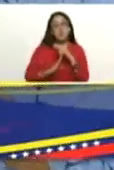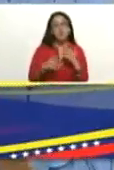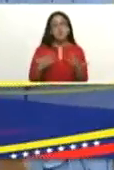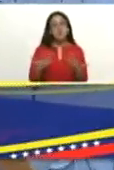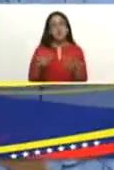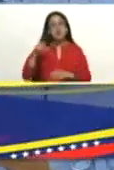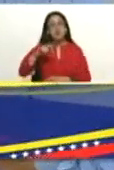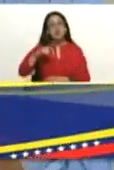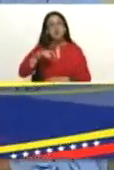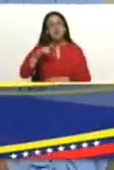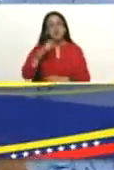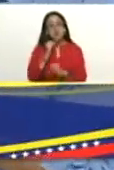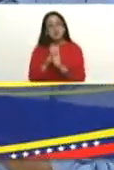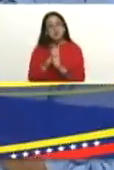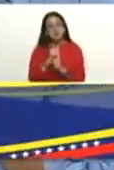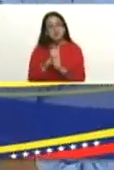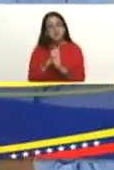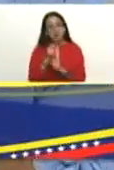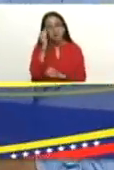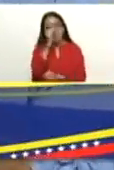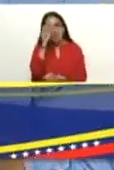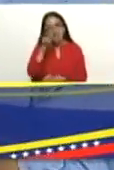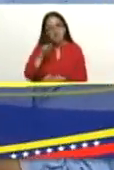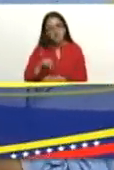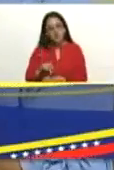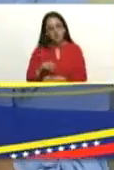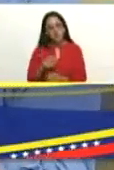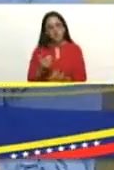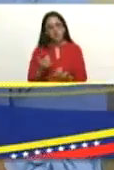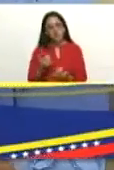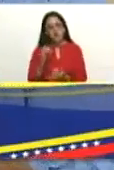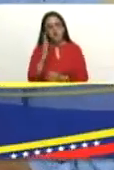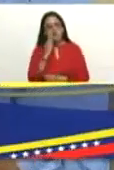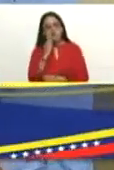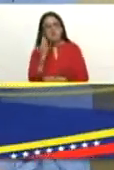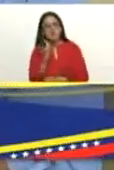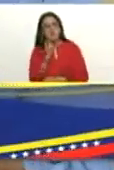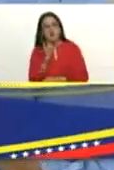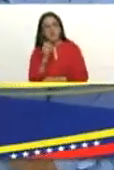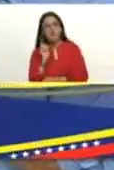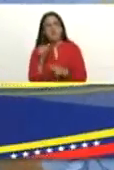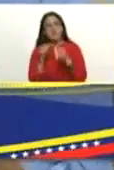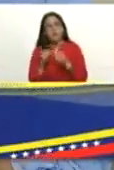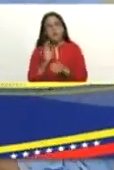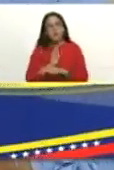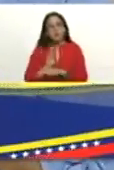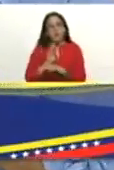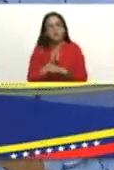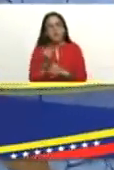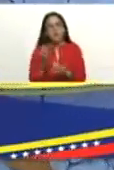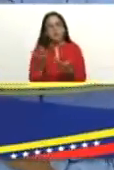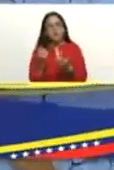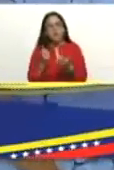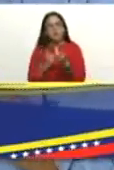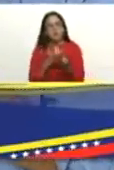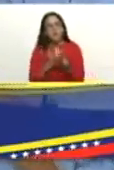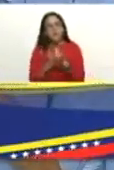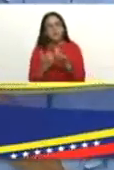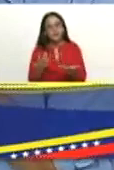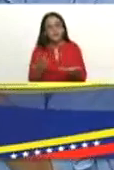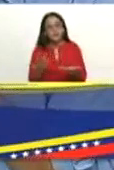que los que trabajamos los domingos, los que tenemos una mamá enferma y tenemos que quedárnosla cuidando, entonces tenemos que pedirle el apoyo a alguien. Es